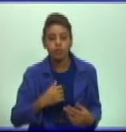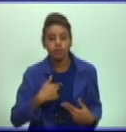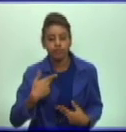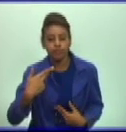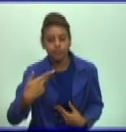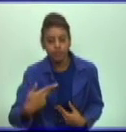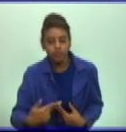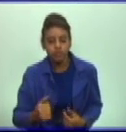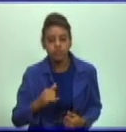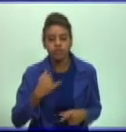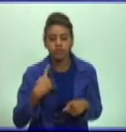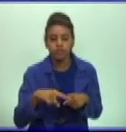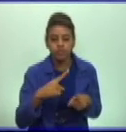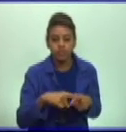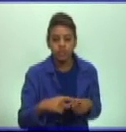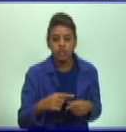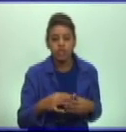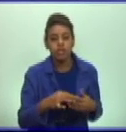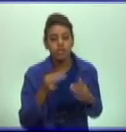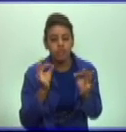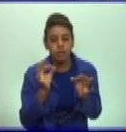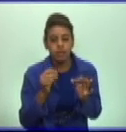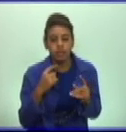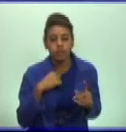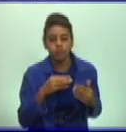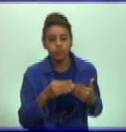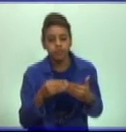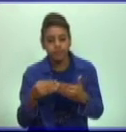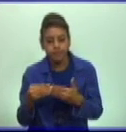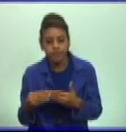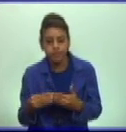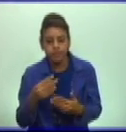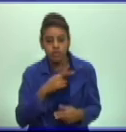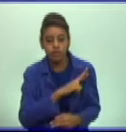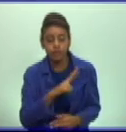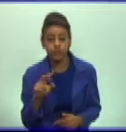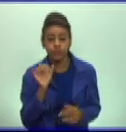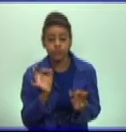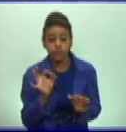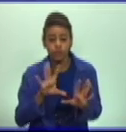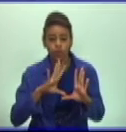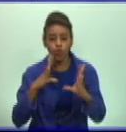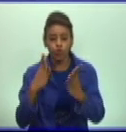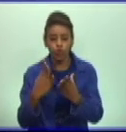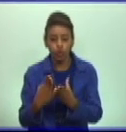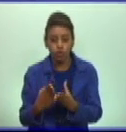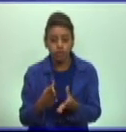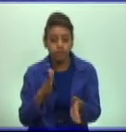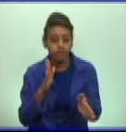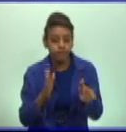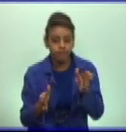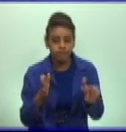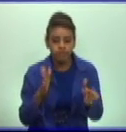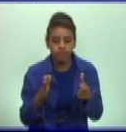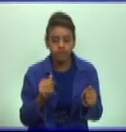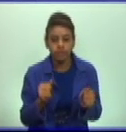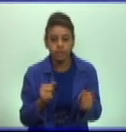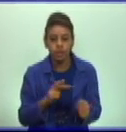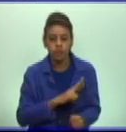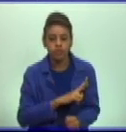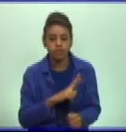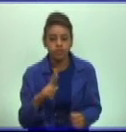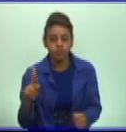los principios de la revolución. Durante toda esta etapa, la dirección de la revolución